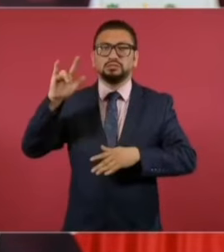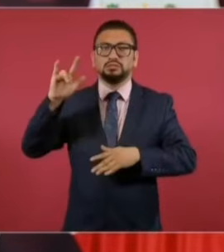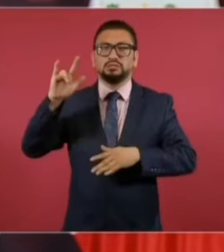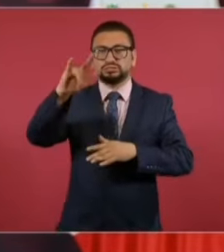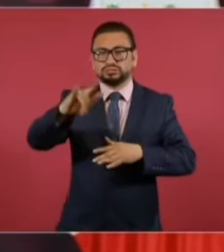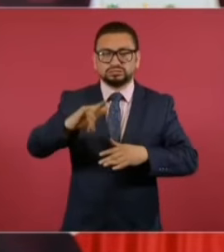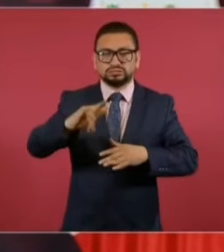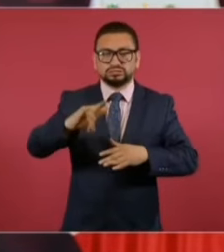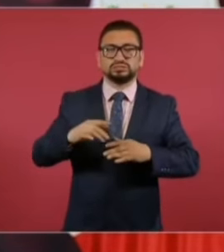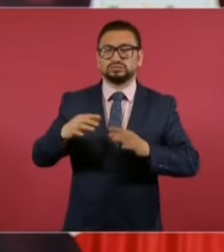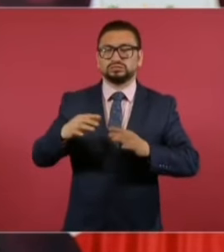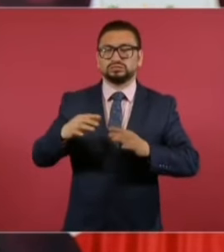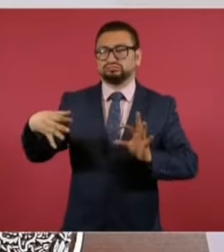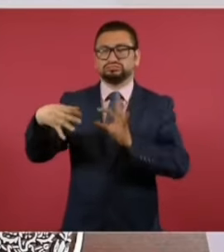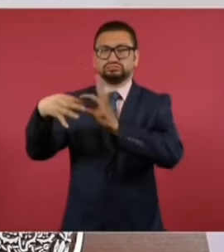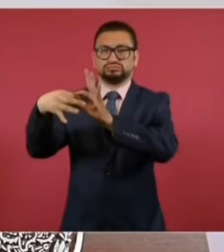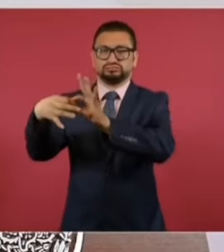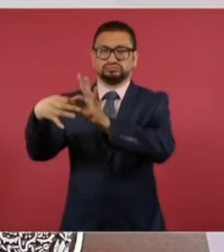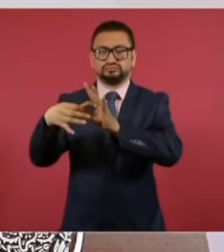en una rama